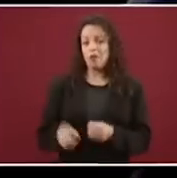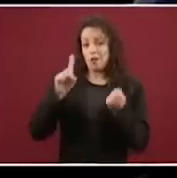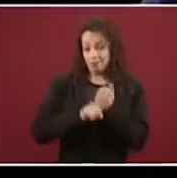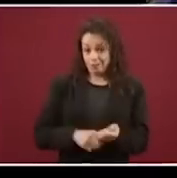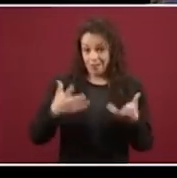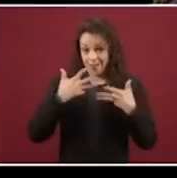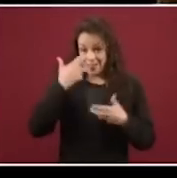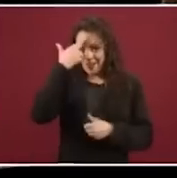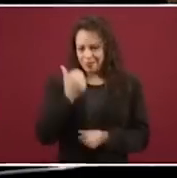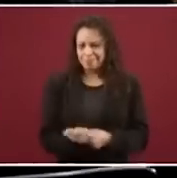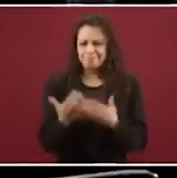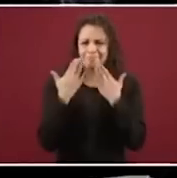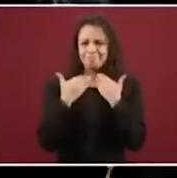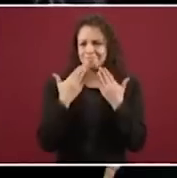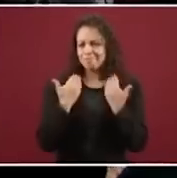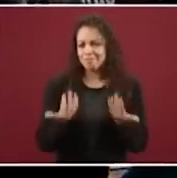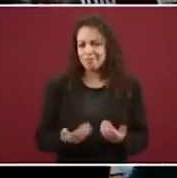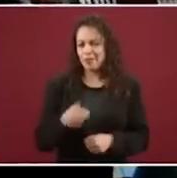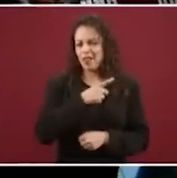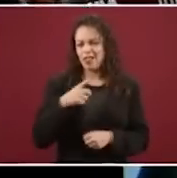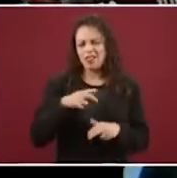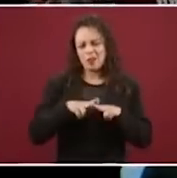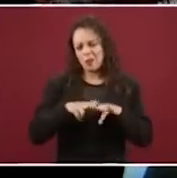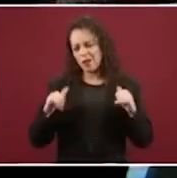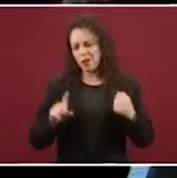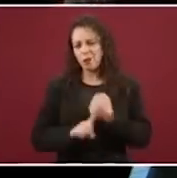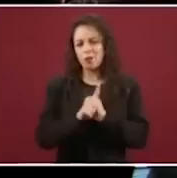nada de agresiones, nada de violencia.